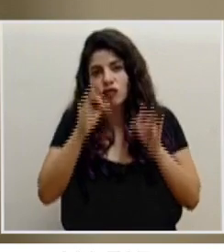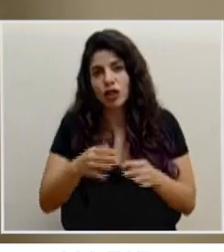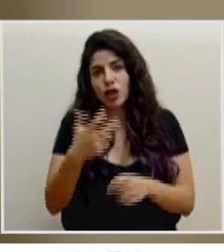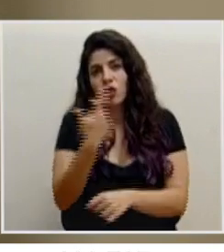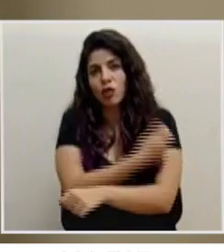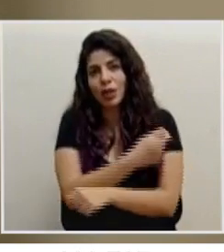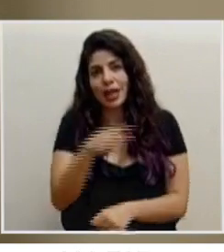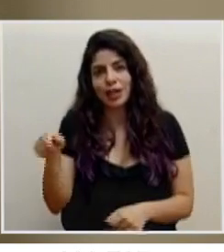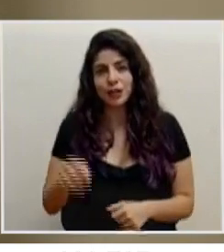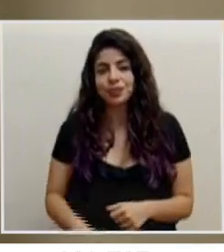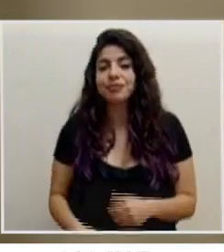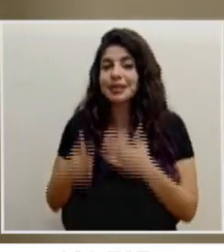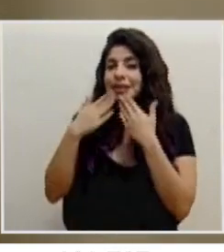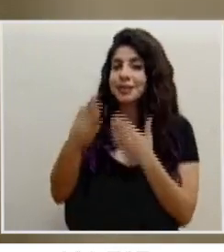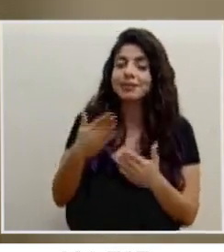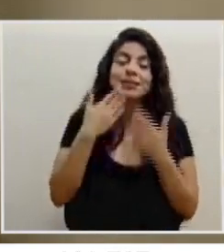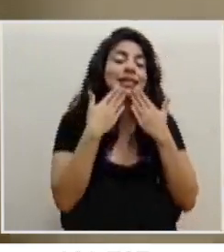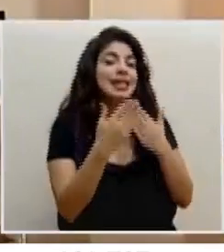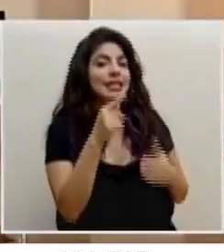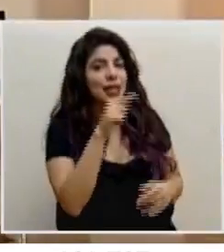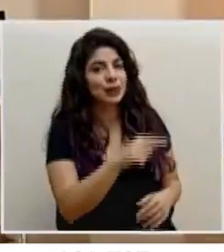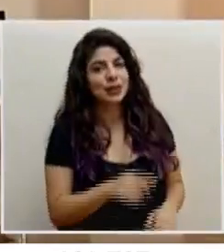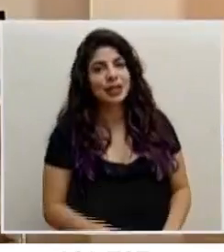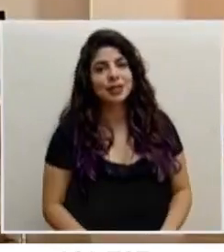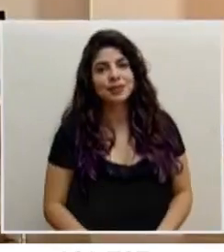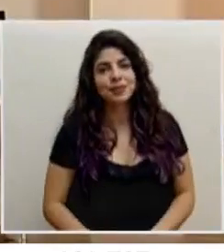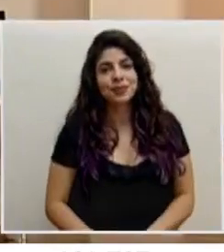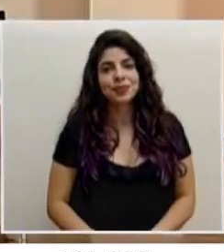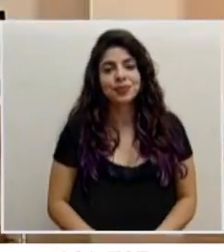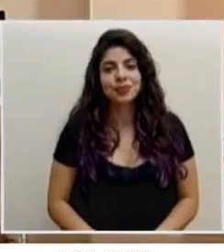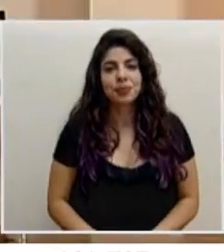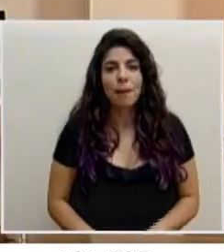vacunas. Gracias. Gracias a usted.